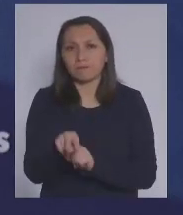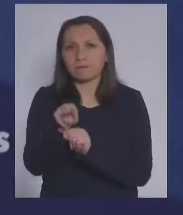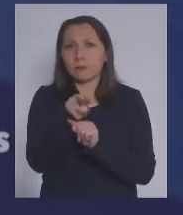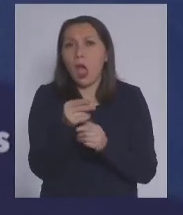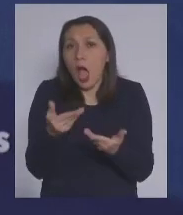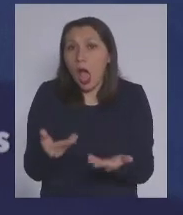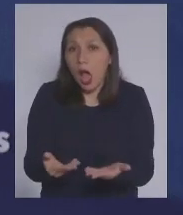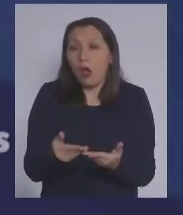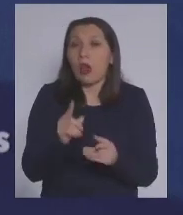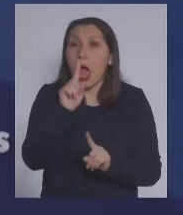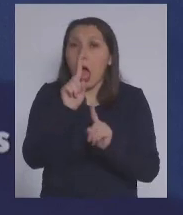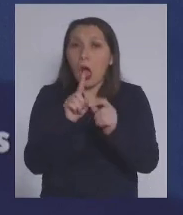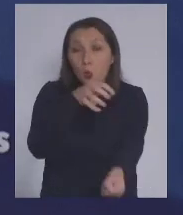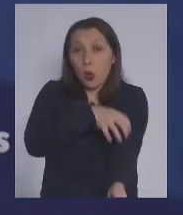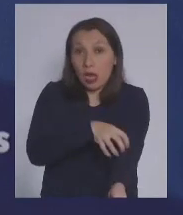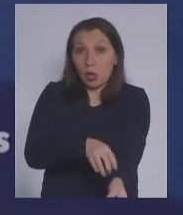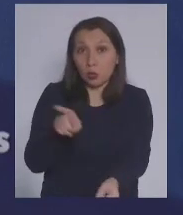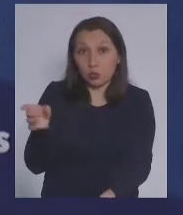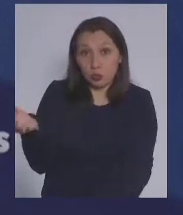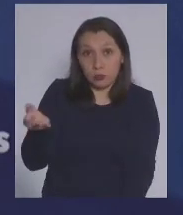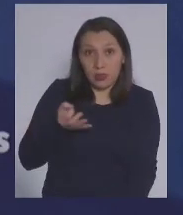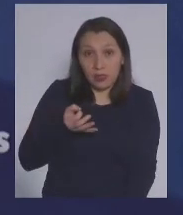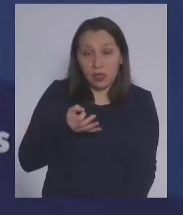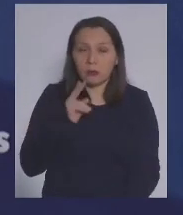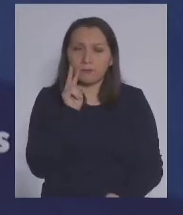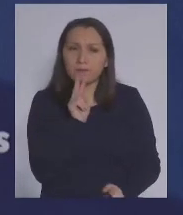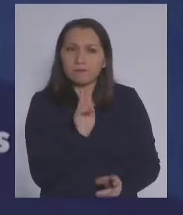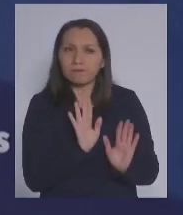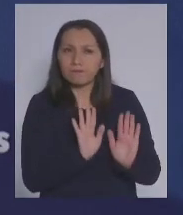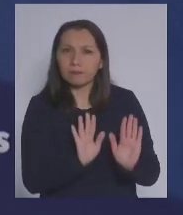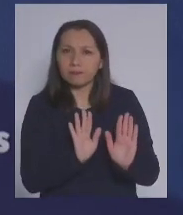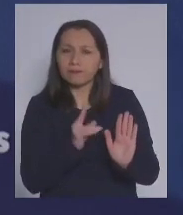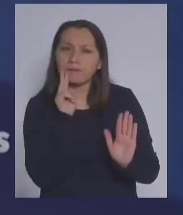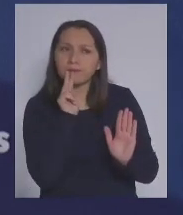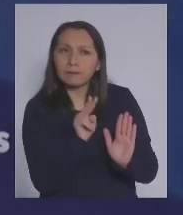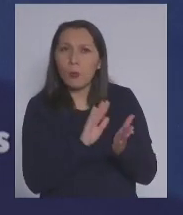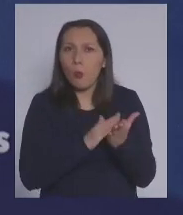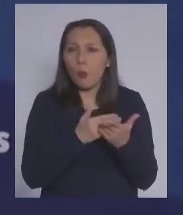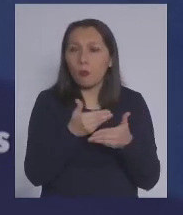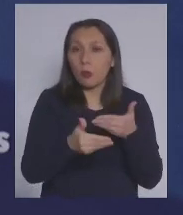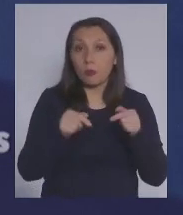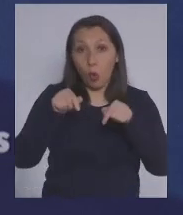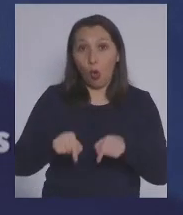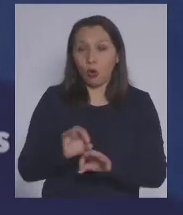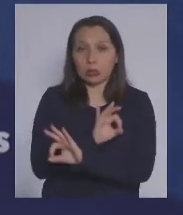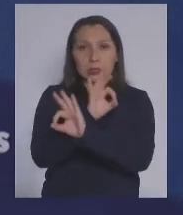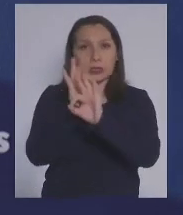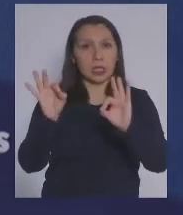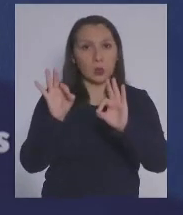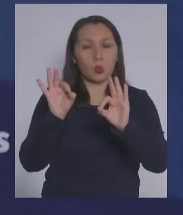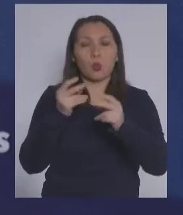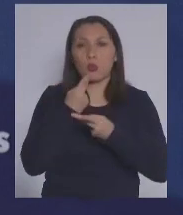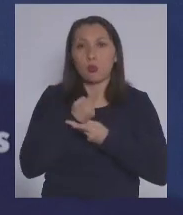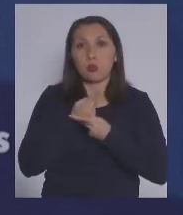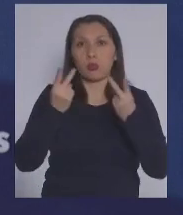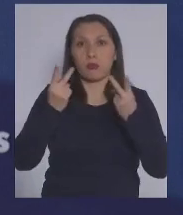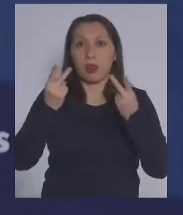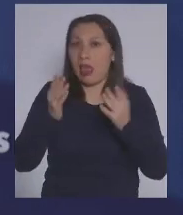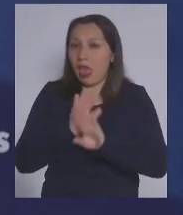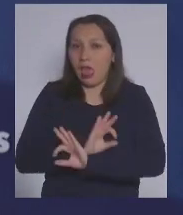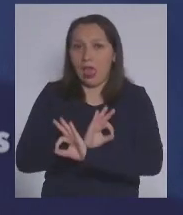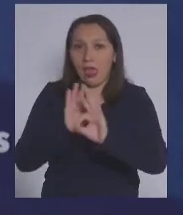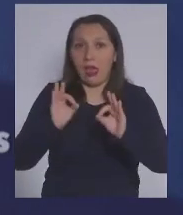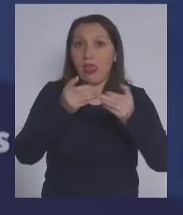confinamiento algunas regiones como las que usted nombró pero hoy día no vamos a hacer ningún tipo de anuncio en